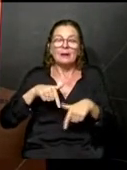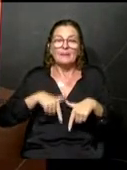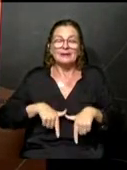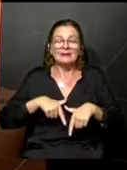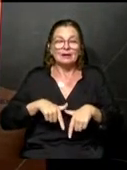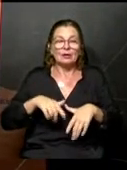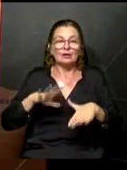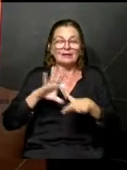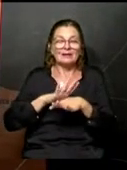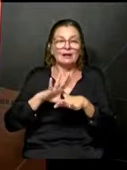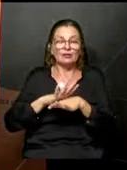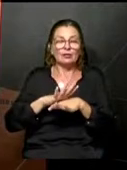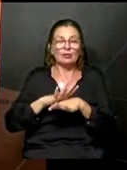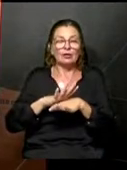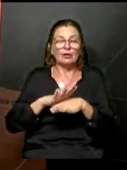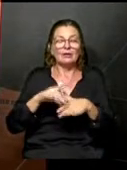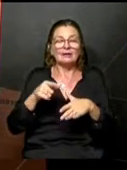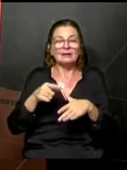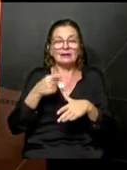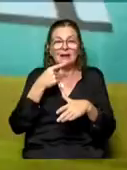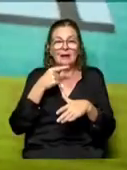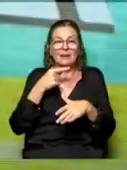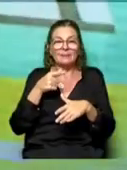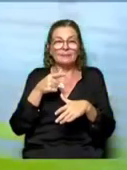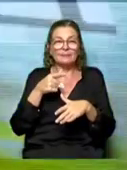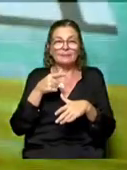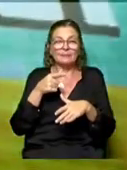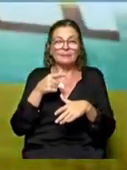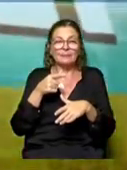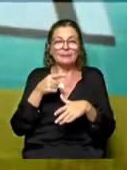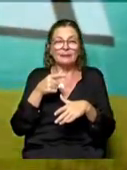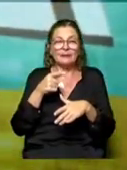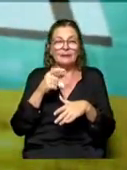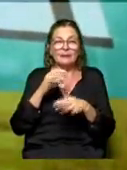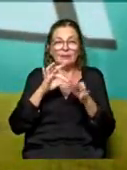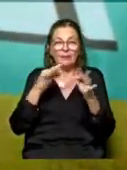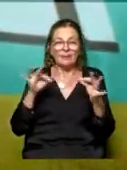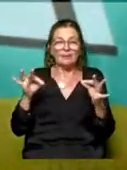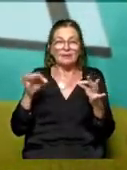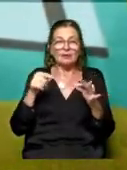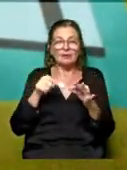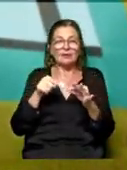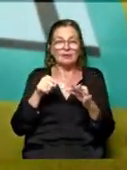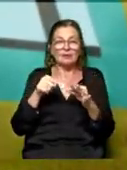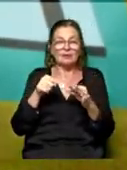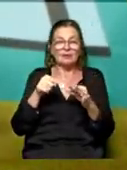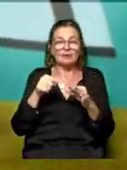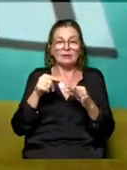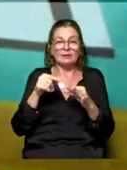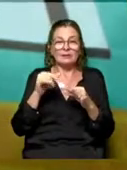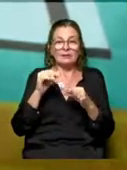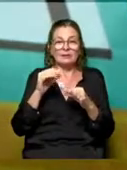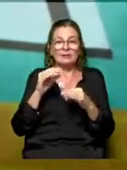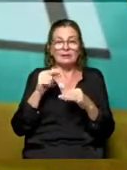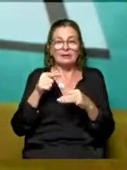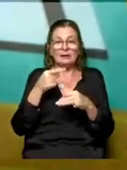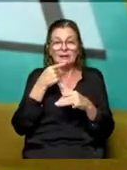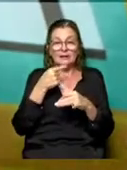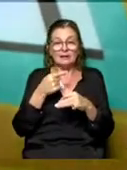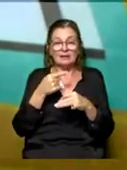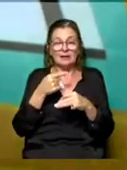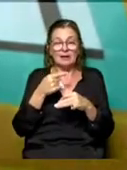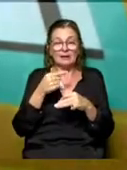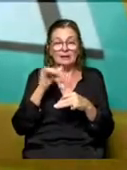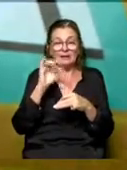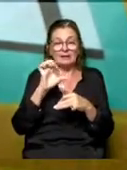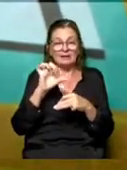Desarrollo Social, Sciarra, a un fragmento de una nota en que Cristina Lustenberg decía que